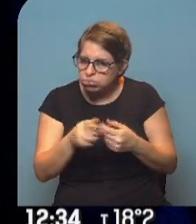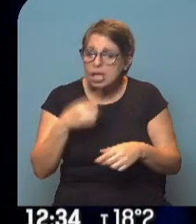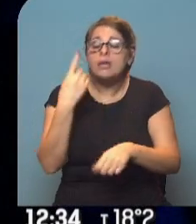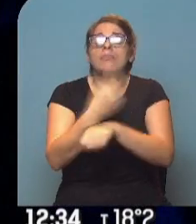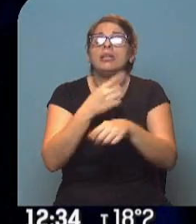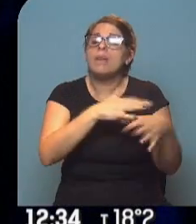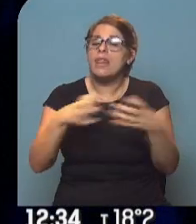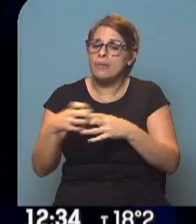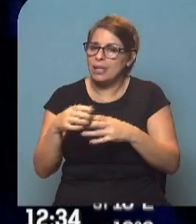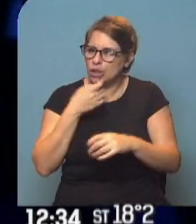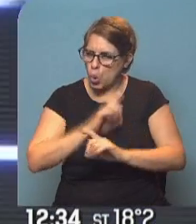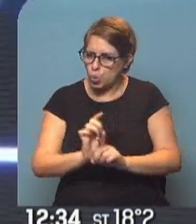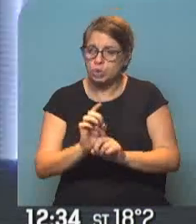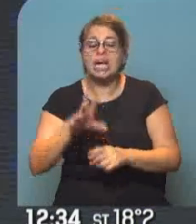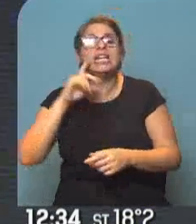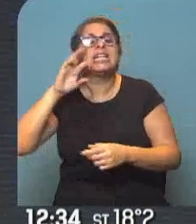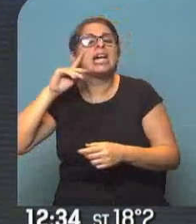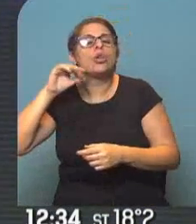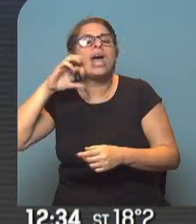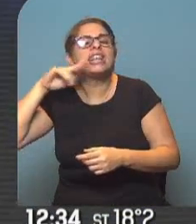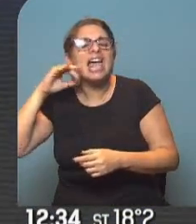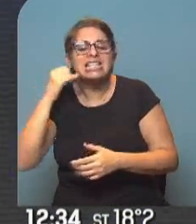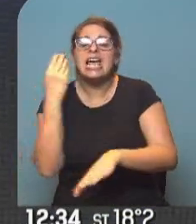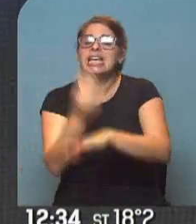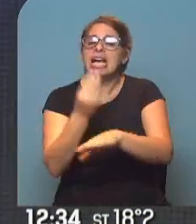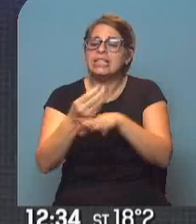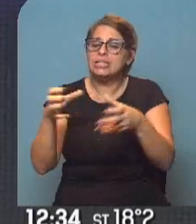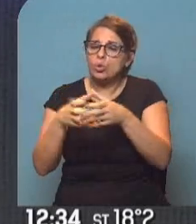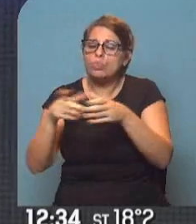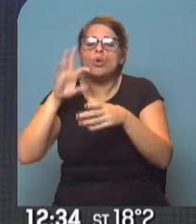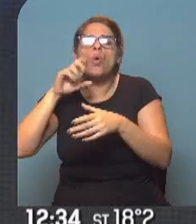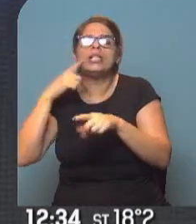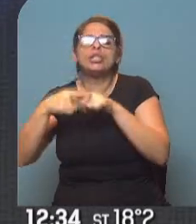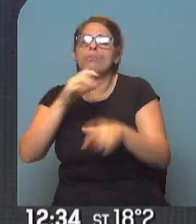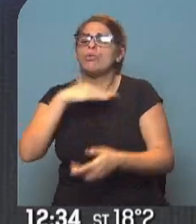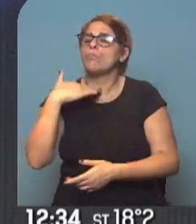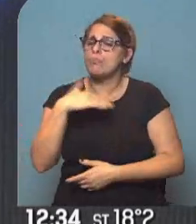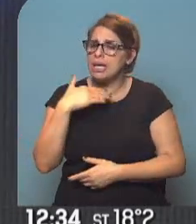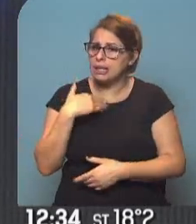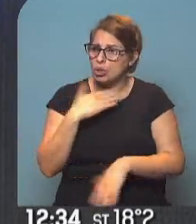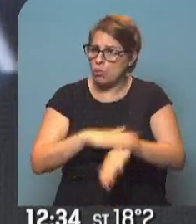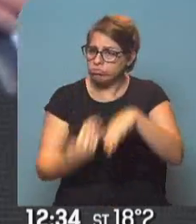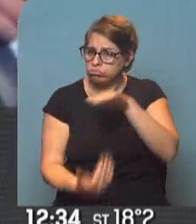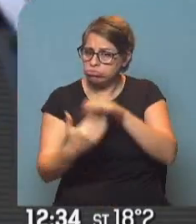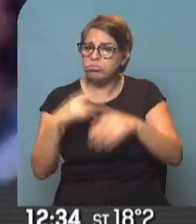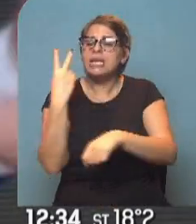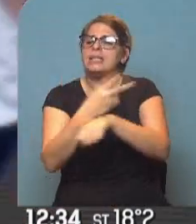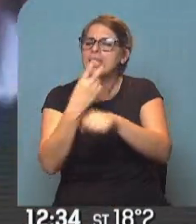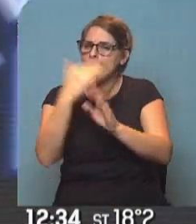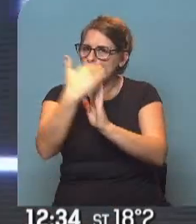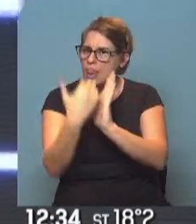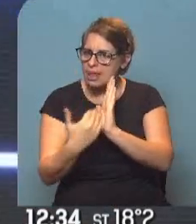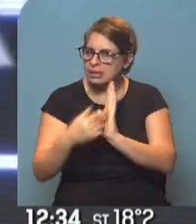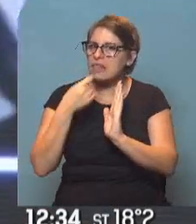debate. Ricardo Anaya, candidato de la coalición por México al frente, segundo en los sondeos con alrededor